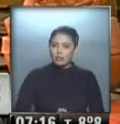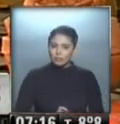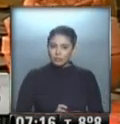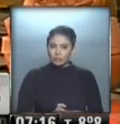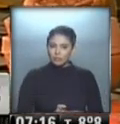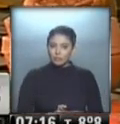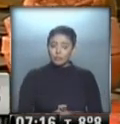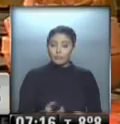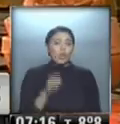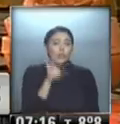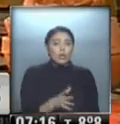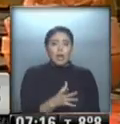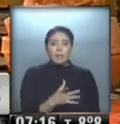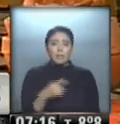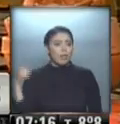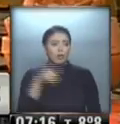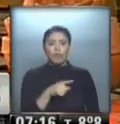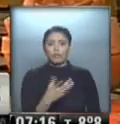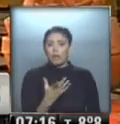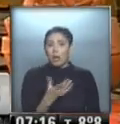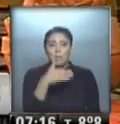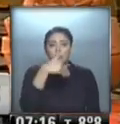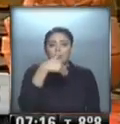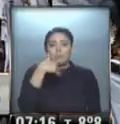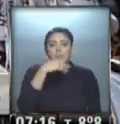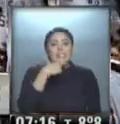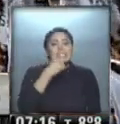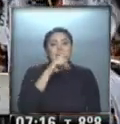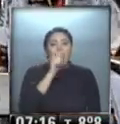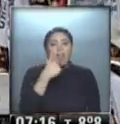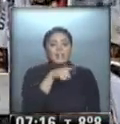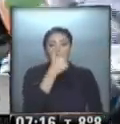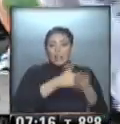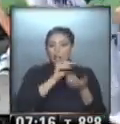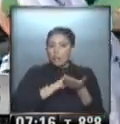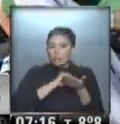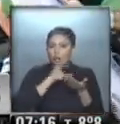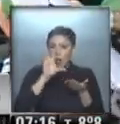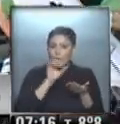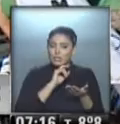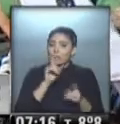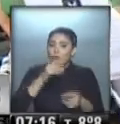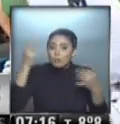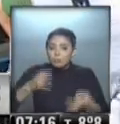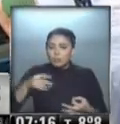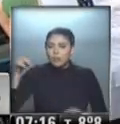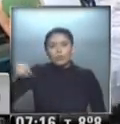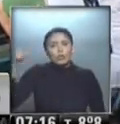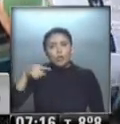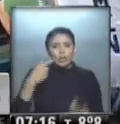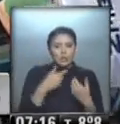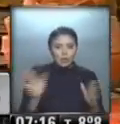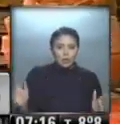que no son solamente un atentado a Milagro Sala como candidata a diputada provincial, sino que son un claro atentado al